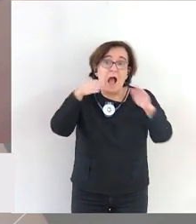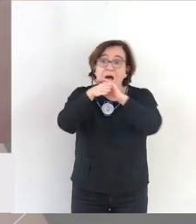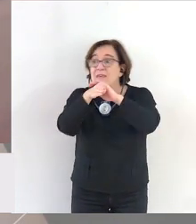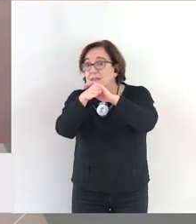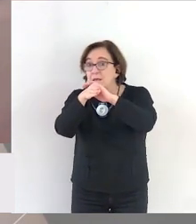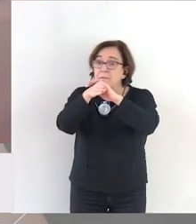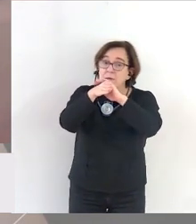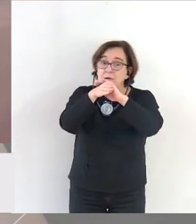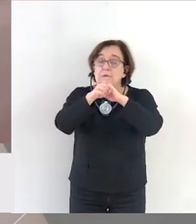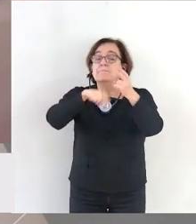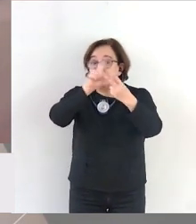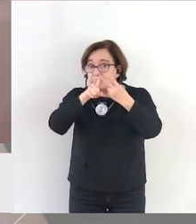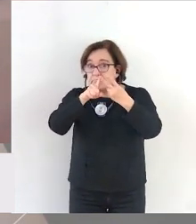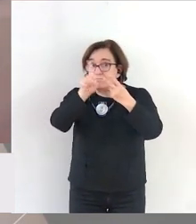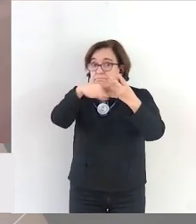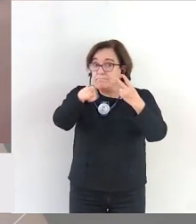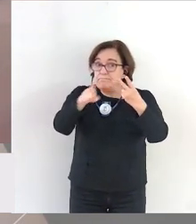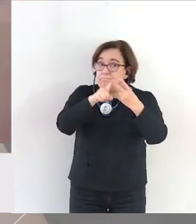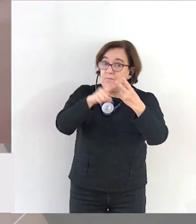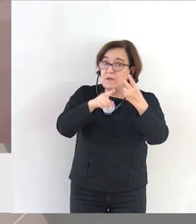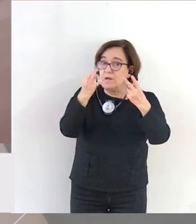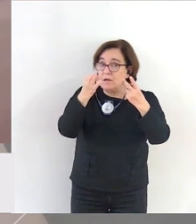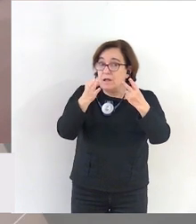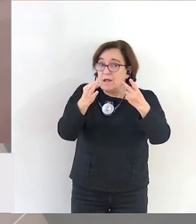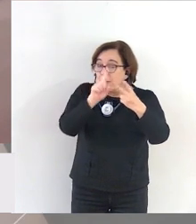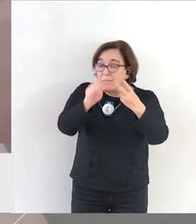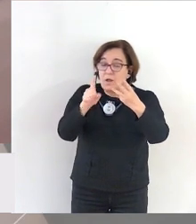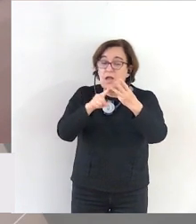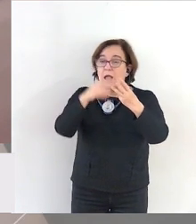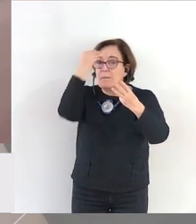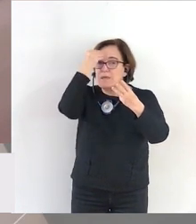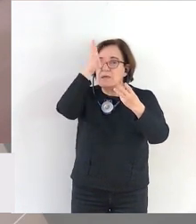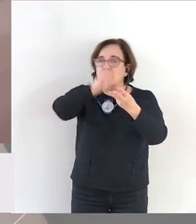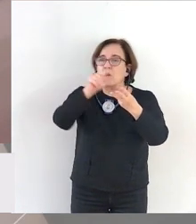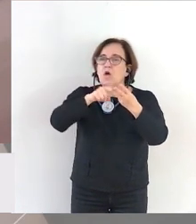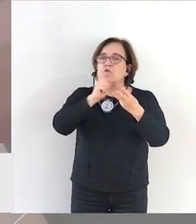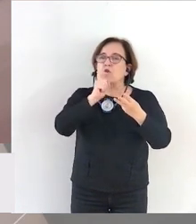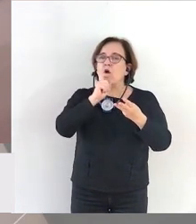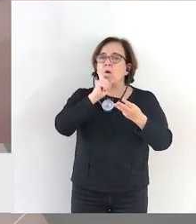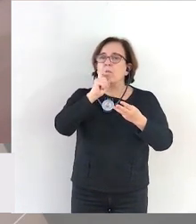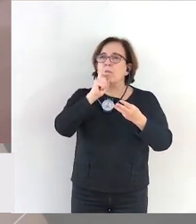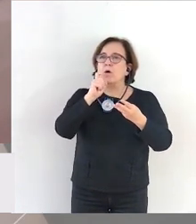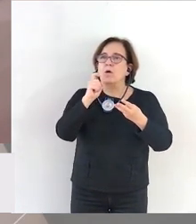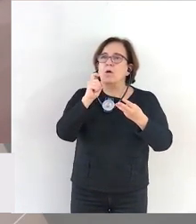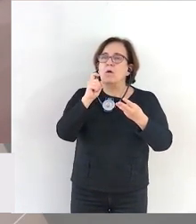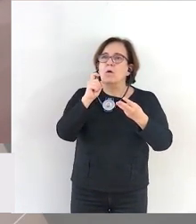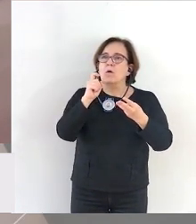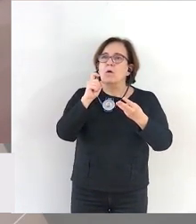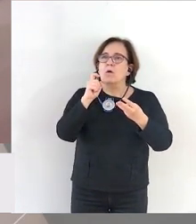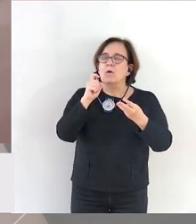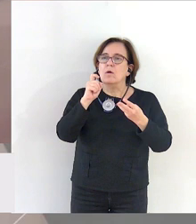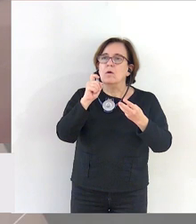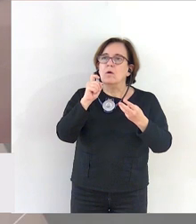pregunta del millón y tenemos que tener en consideración a ver esto cómo lo vamos